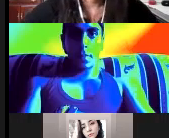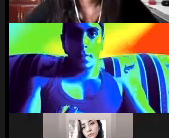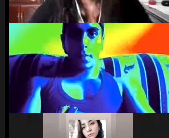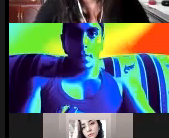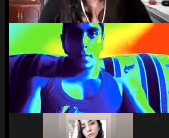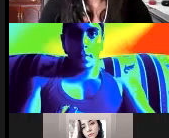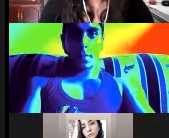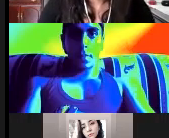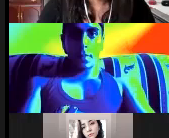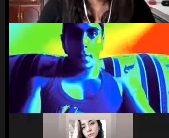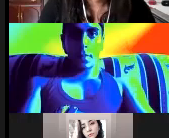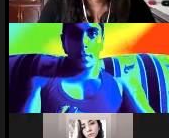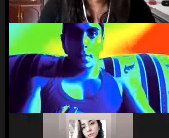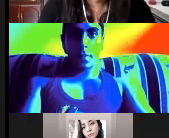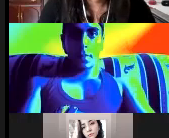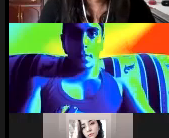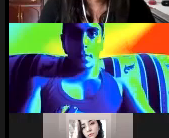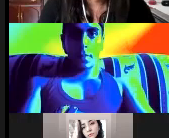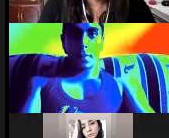Chévere.